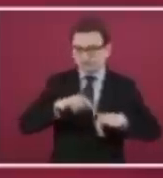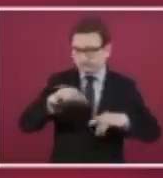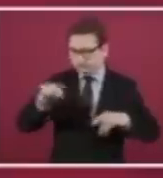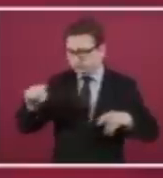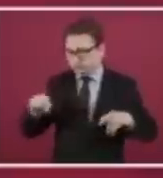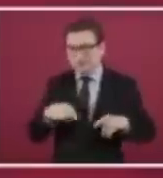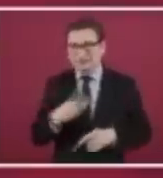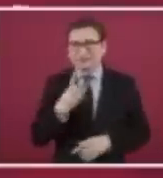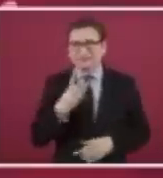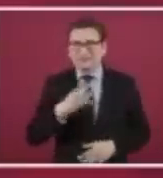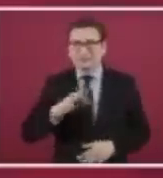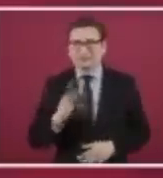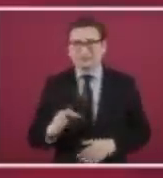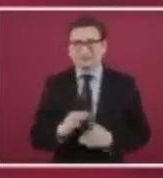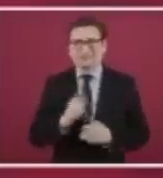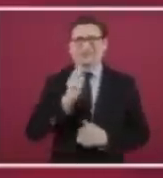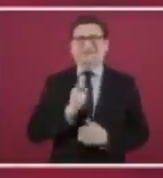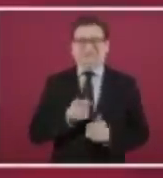Es un gran atraso,